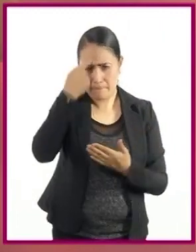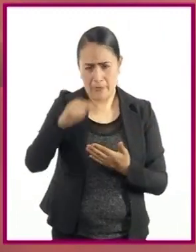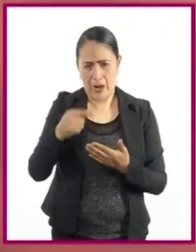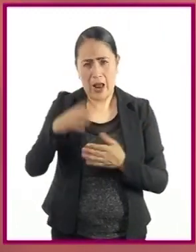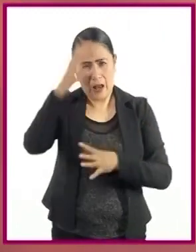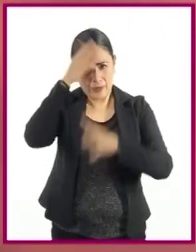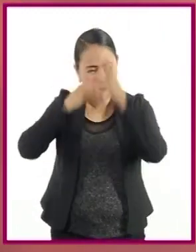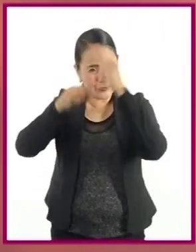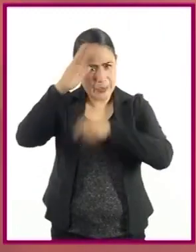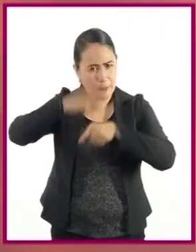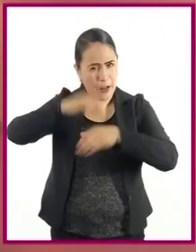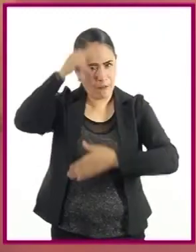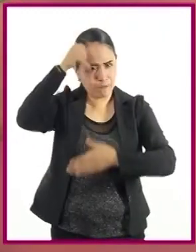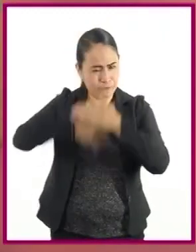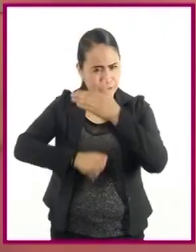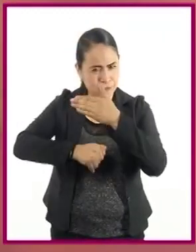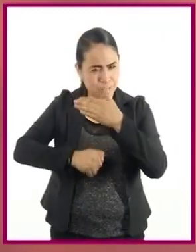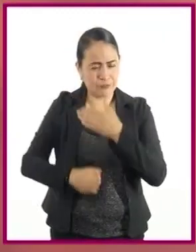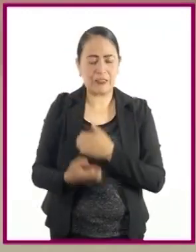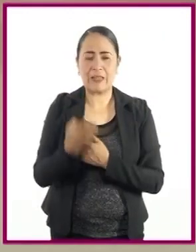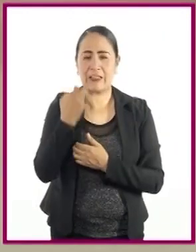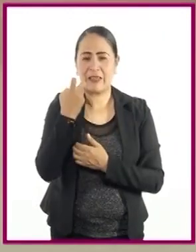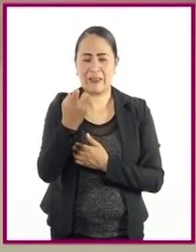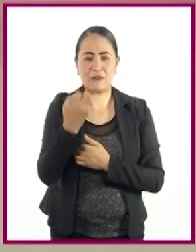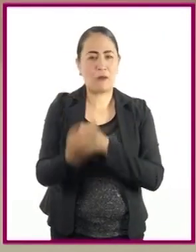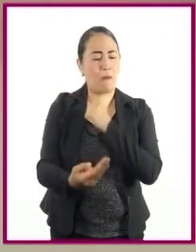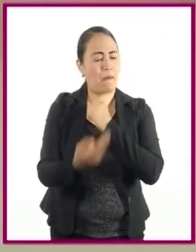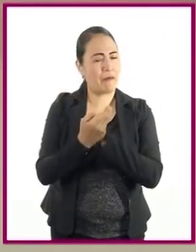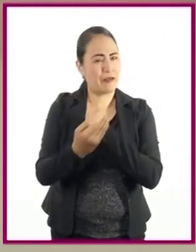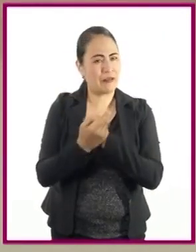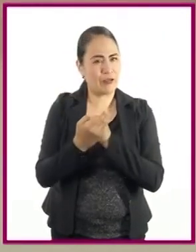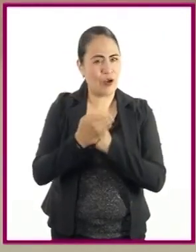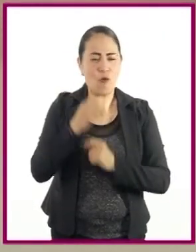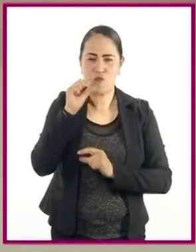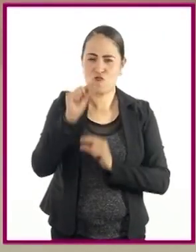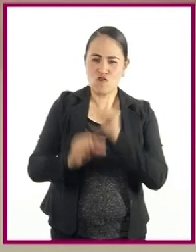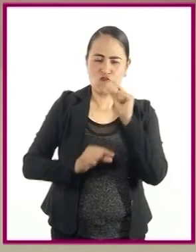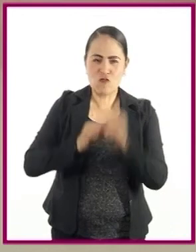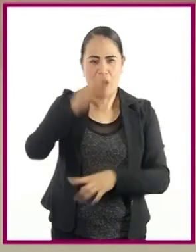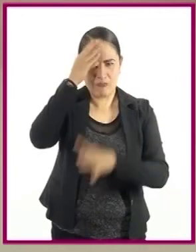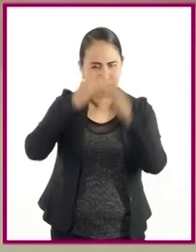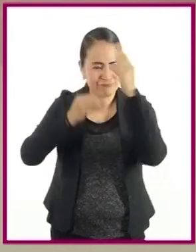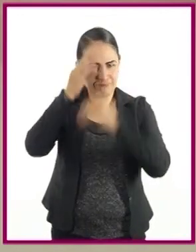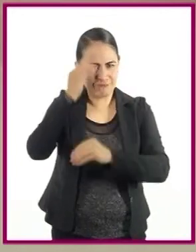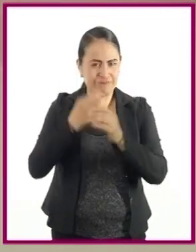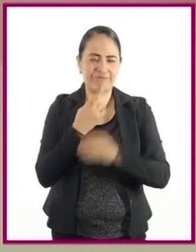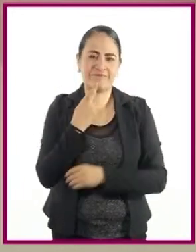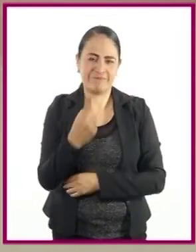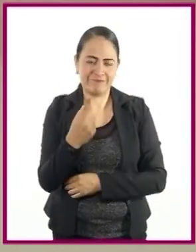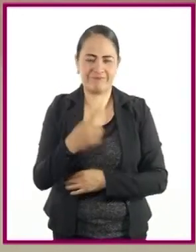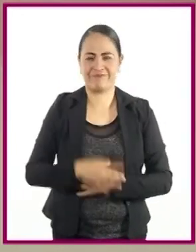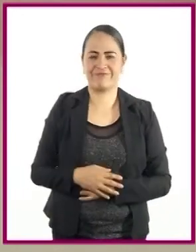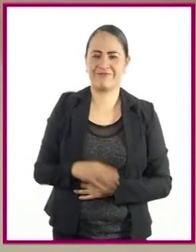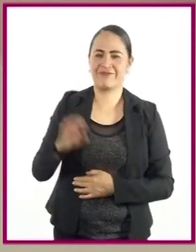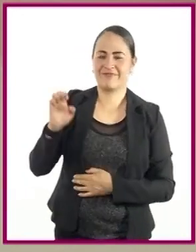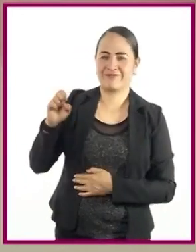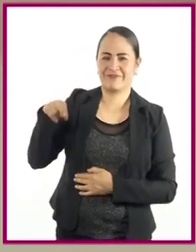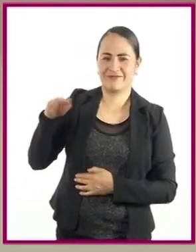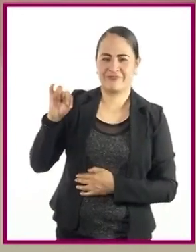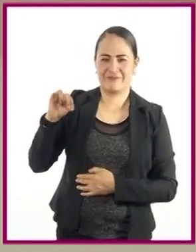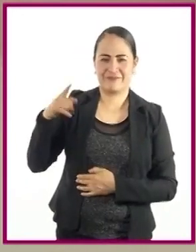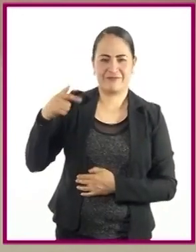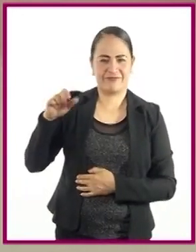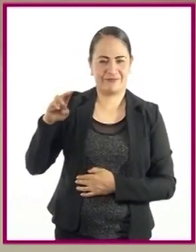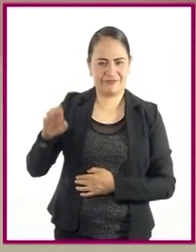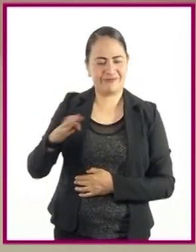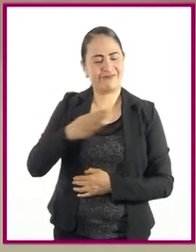aquí. Esto engrandecerá en gran medida su proceso de aprendizaje. Mi querido Enrique, ha